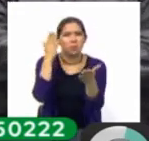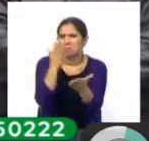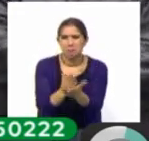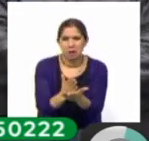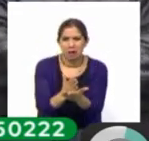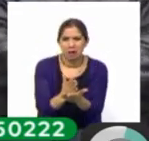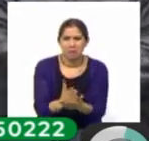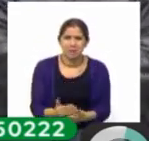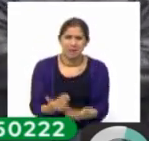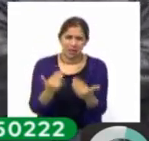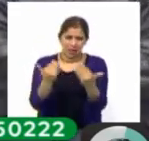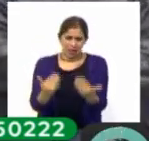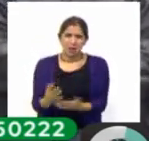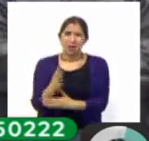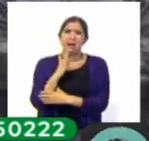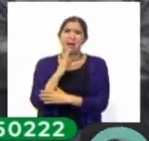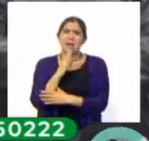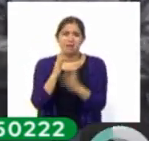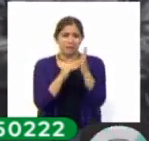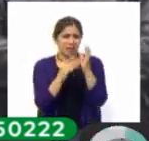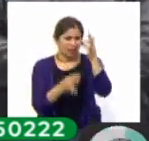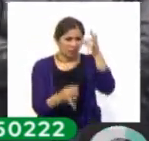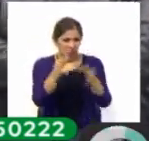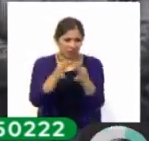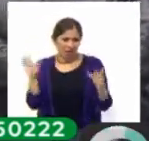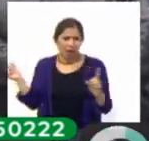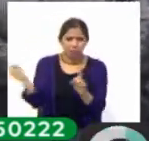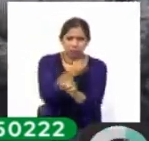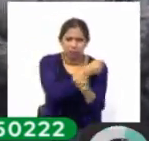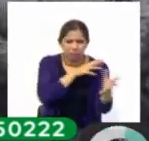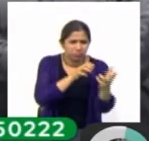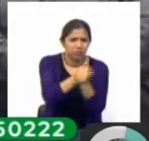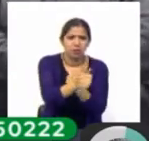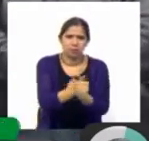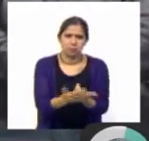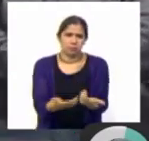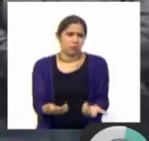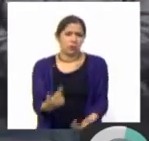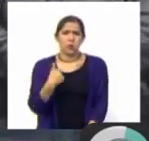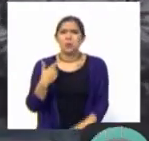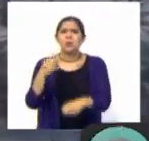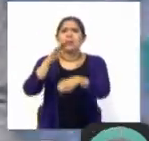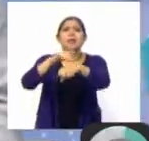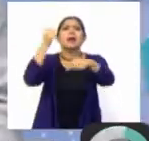injusticia con la violencia. Por eso, mi convocatoria nuevamente, unidad.